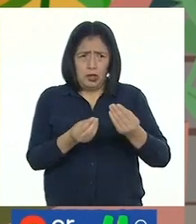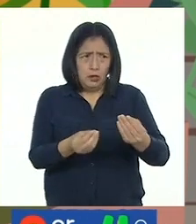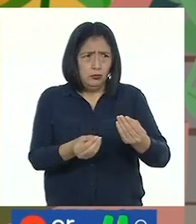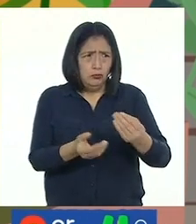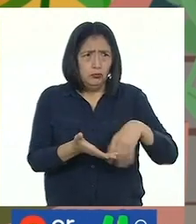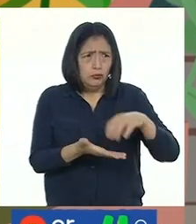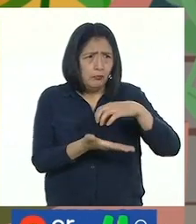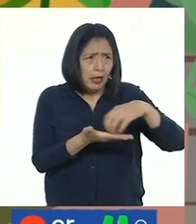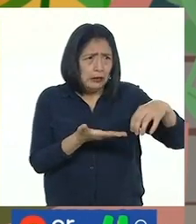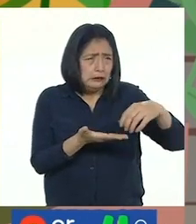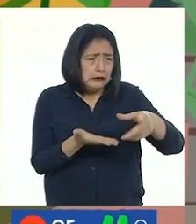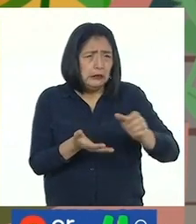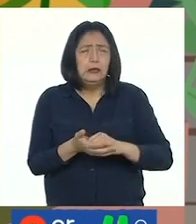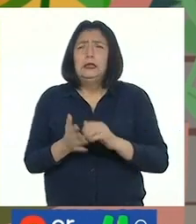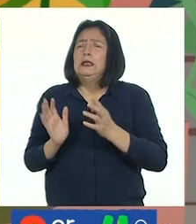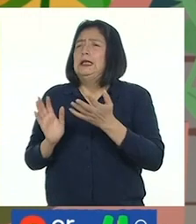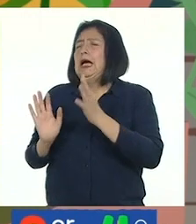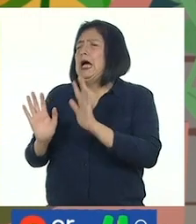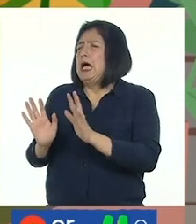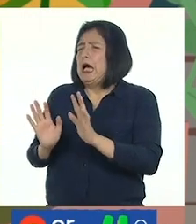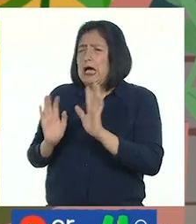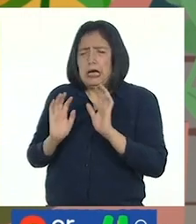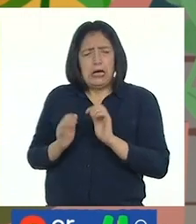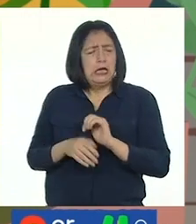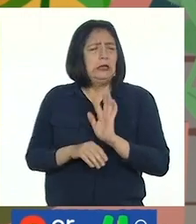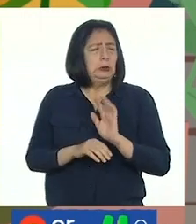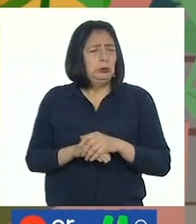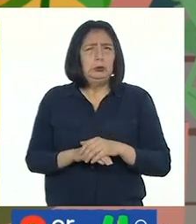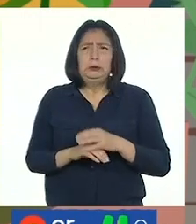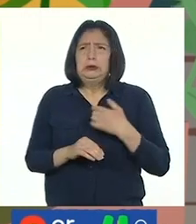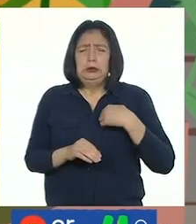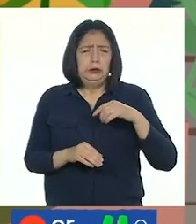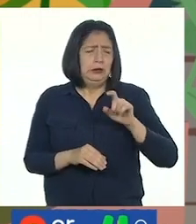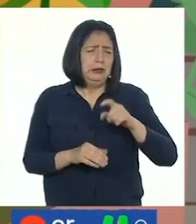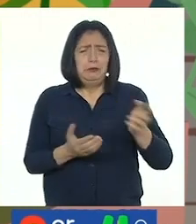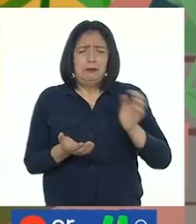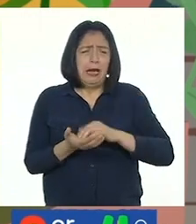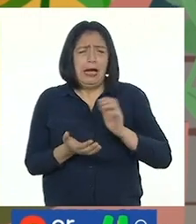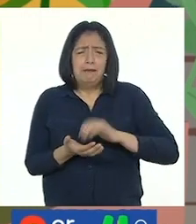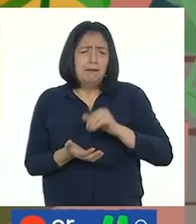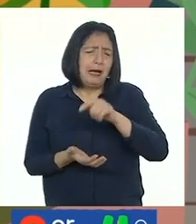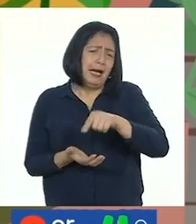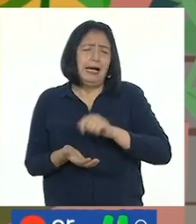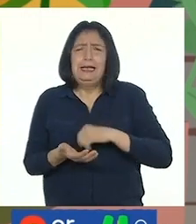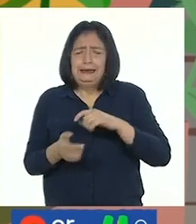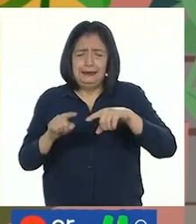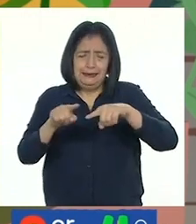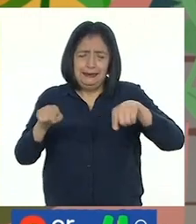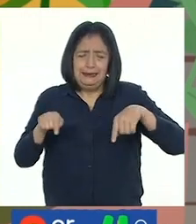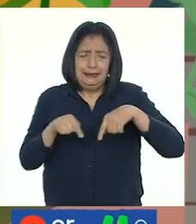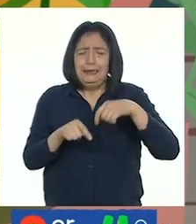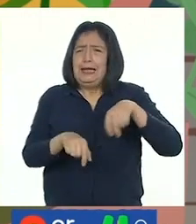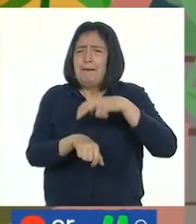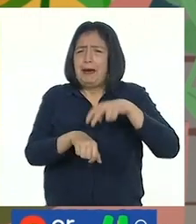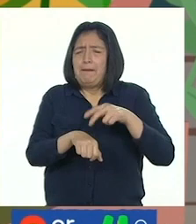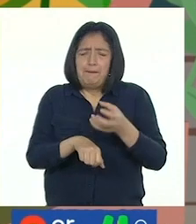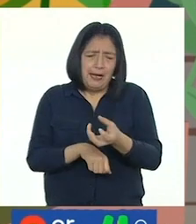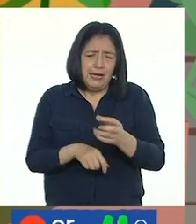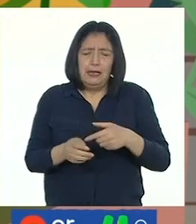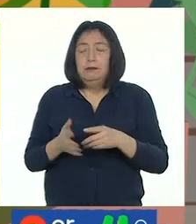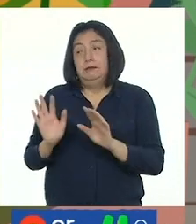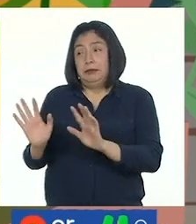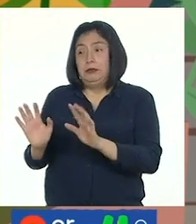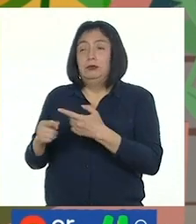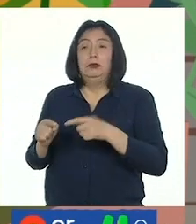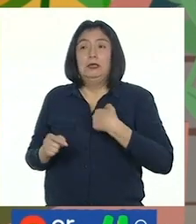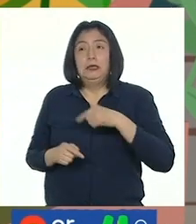ese pastel? Todo mal, ¿eh? Necesitamos más de ese pastel de papa. Sí,